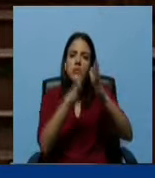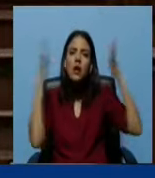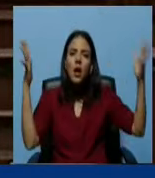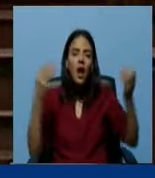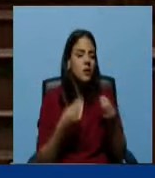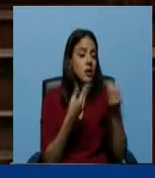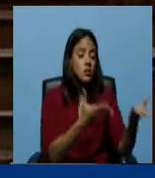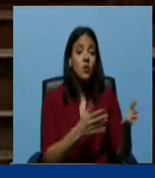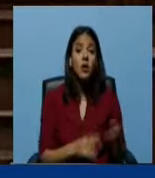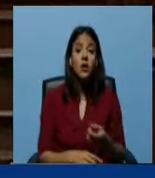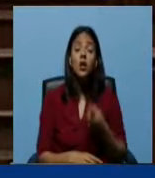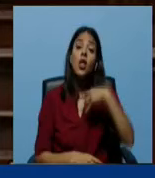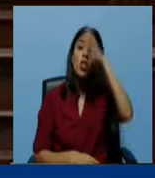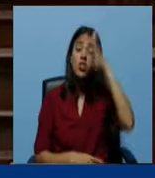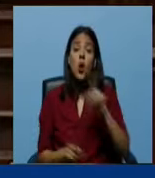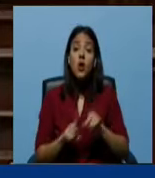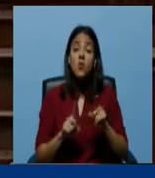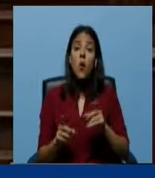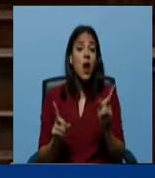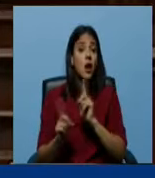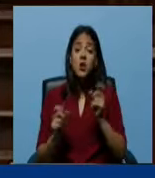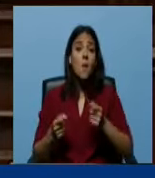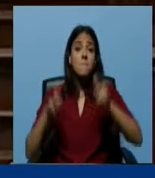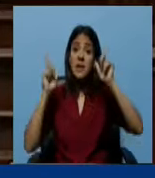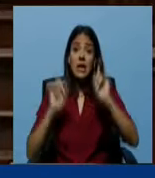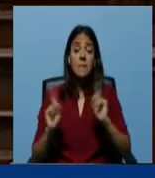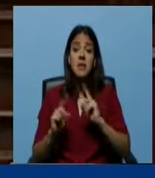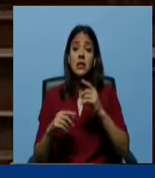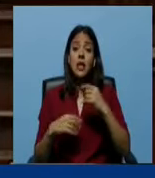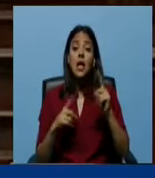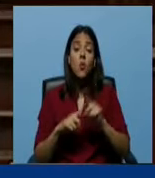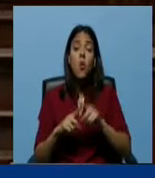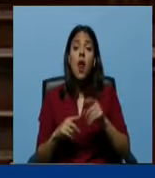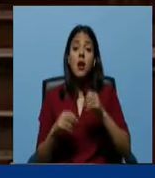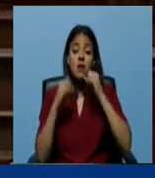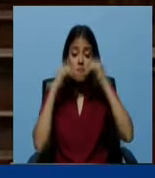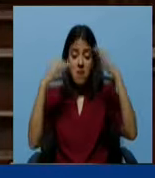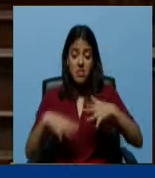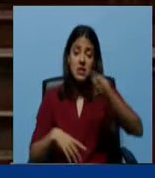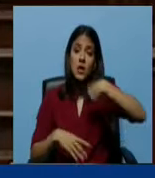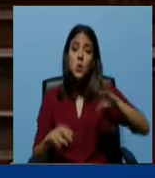Dios nos libre de todo eso y nos ha liberado. Amén.